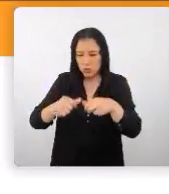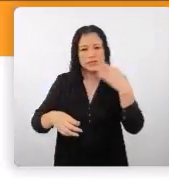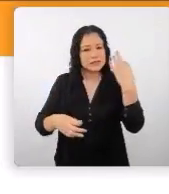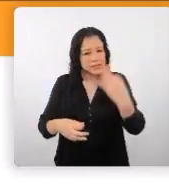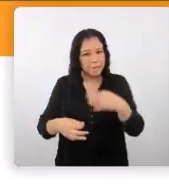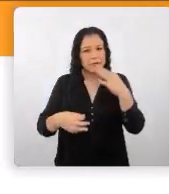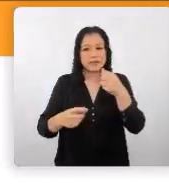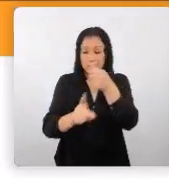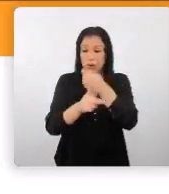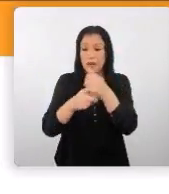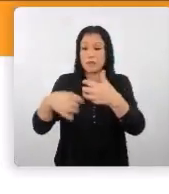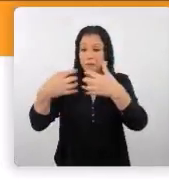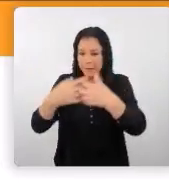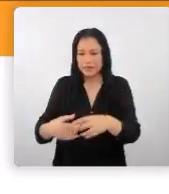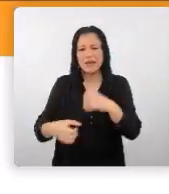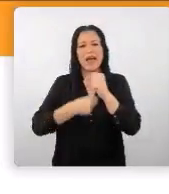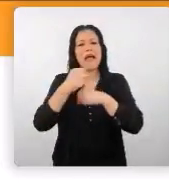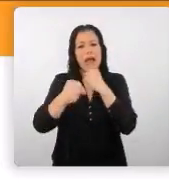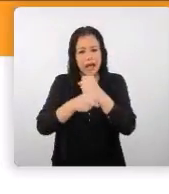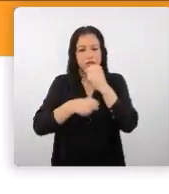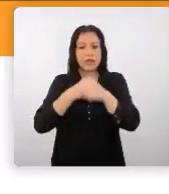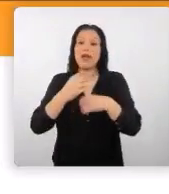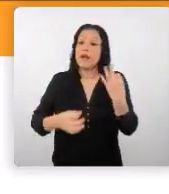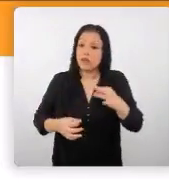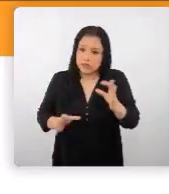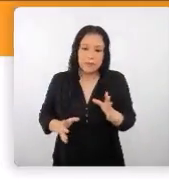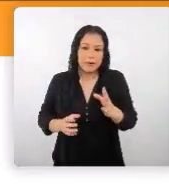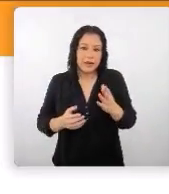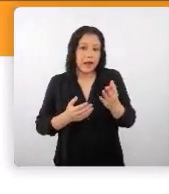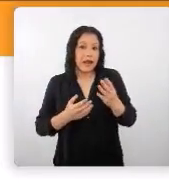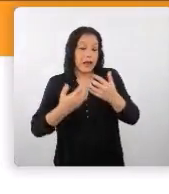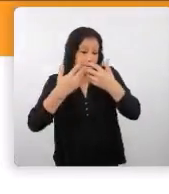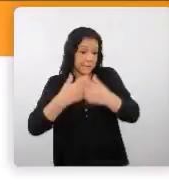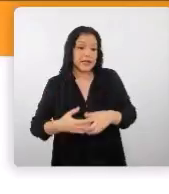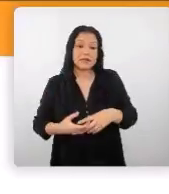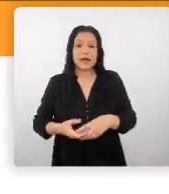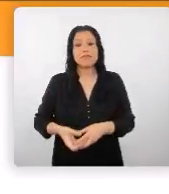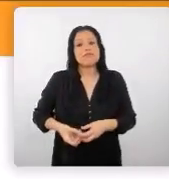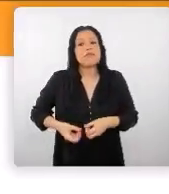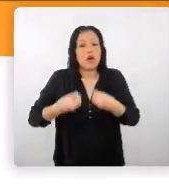durante varios años siempre que el proveedor pueda cumplir, ¿no?